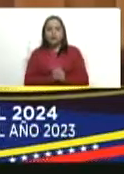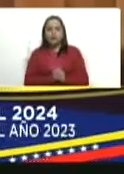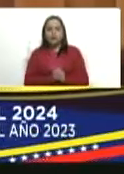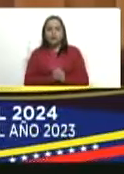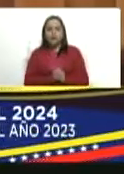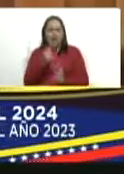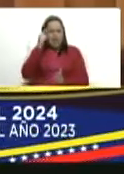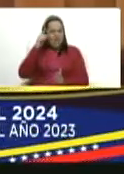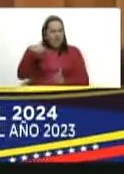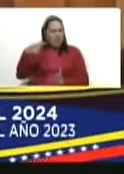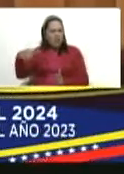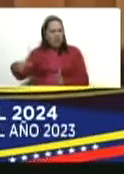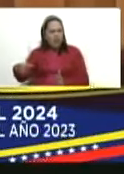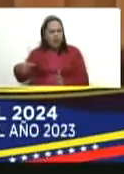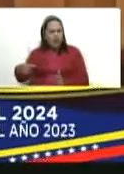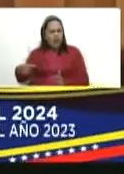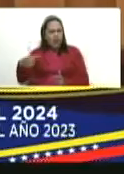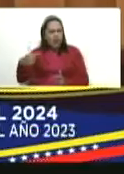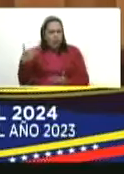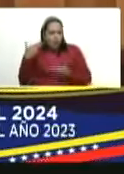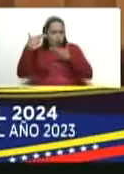Días después secuestraron a Alex Zapp,